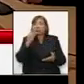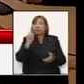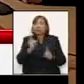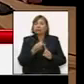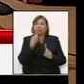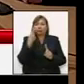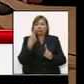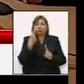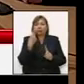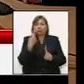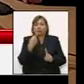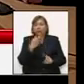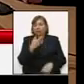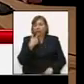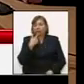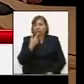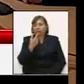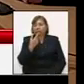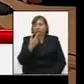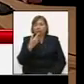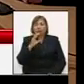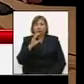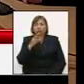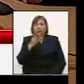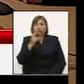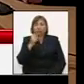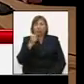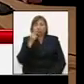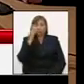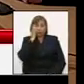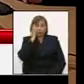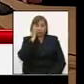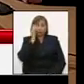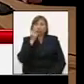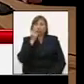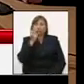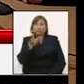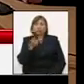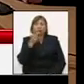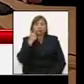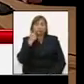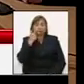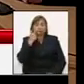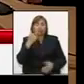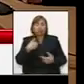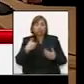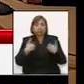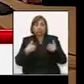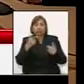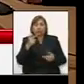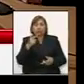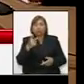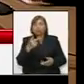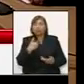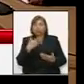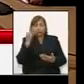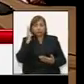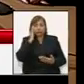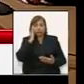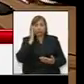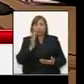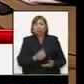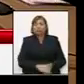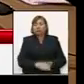primero. Chávez Elis dijo que sí sabía que el expresidente Alan García tenía armamento.